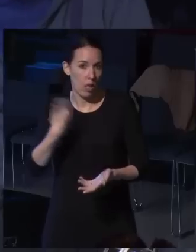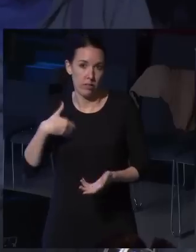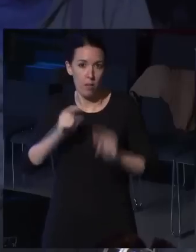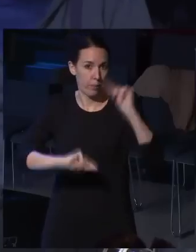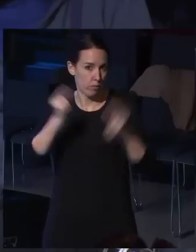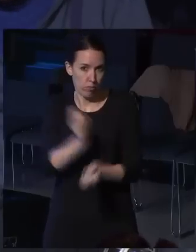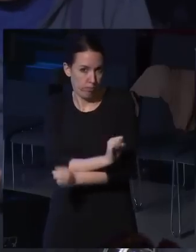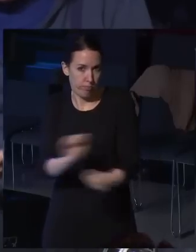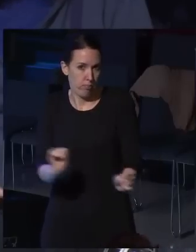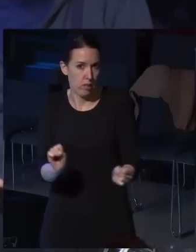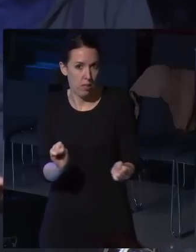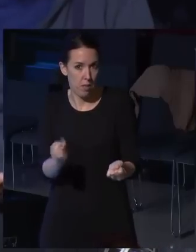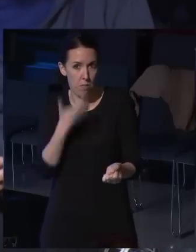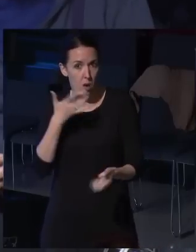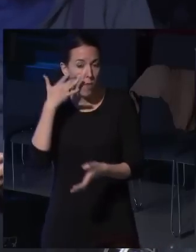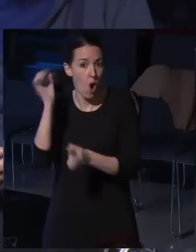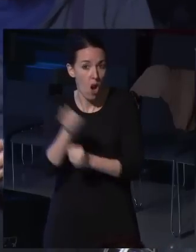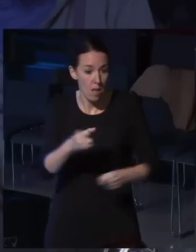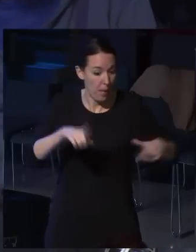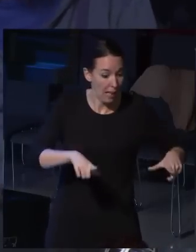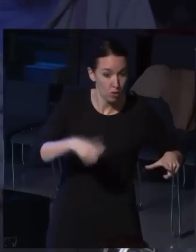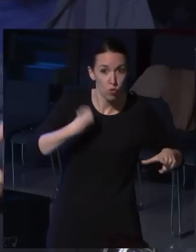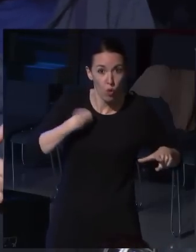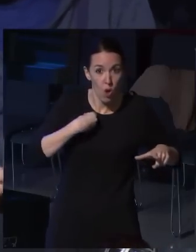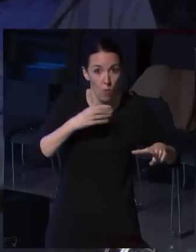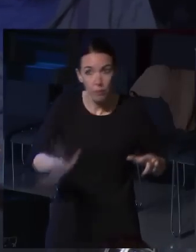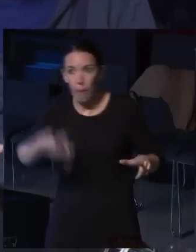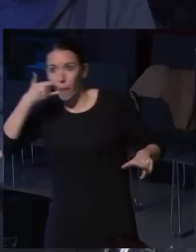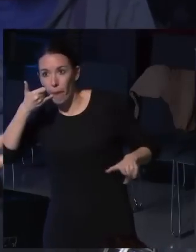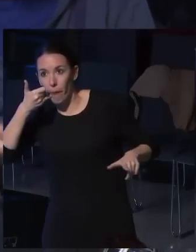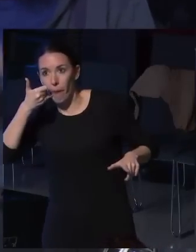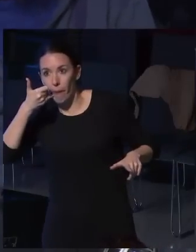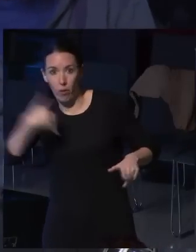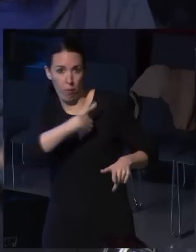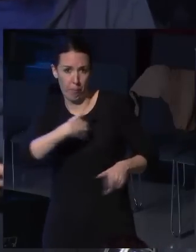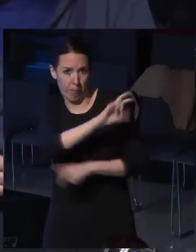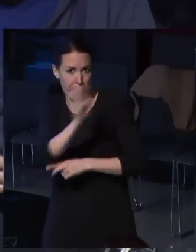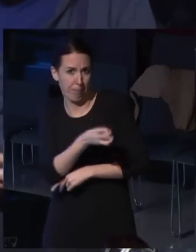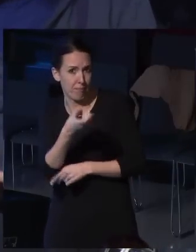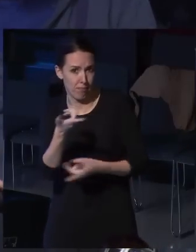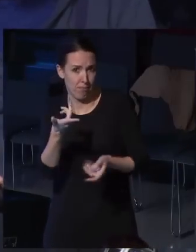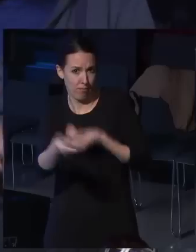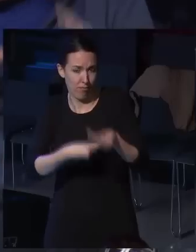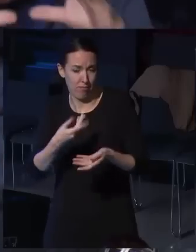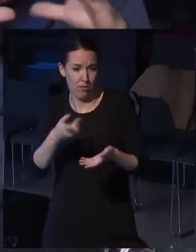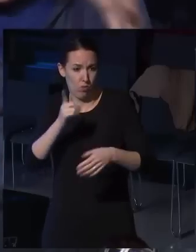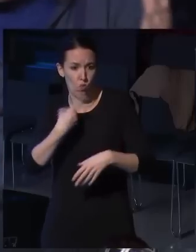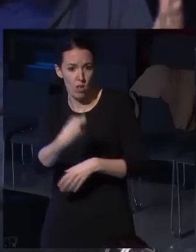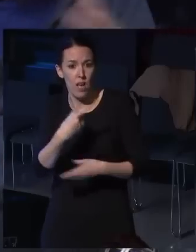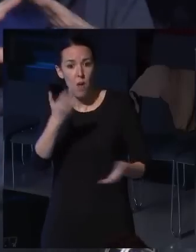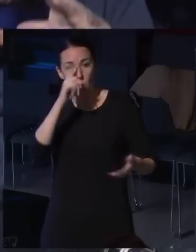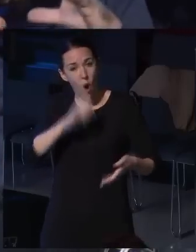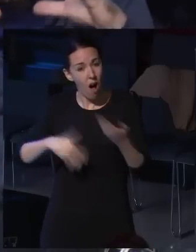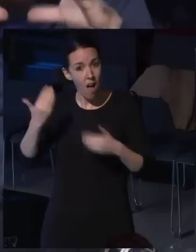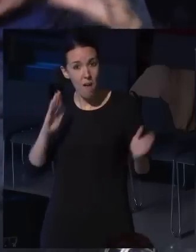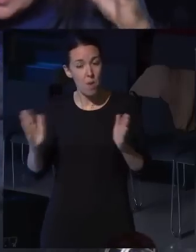presupuesto es imposible. El que limpia el estudio es el que contesta el teléfono, el que hace la cinta, entonces es muy complicado. Entonces en aquella